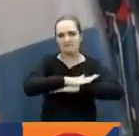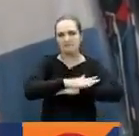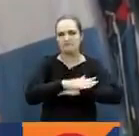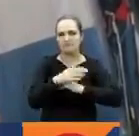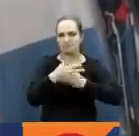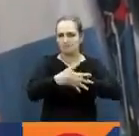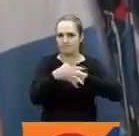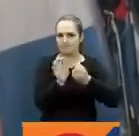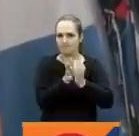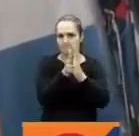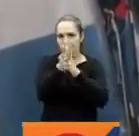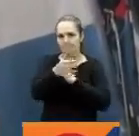conectados 24/7